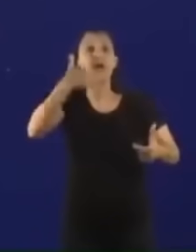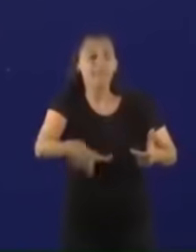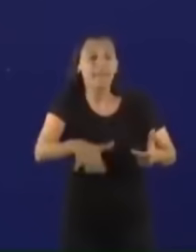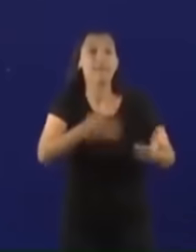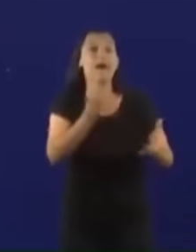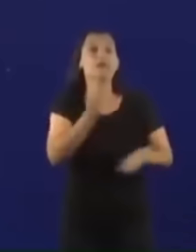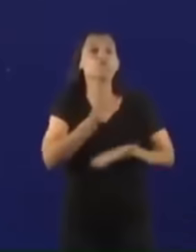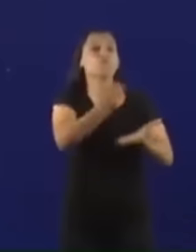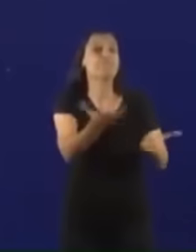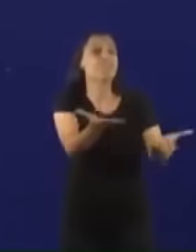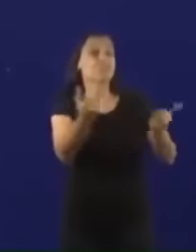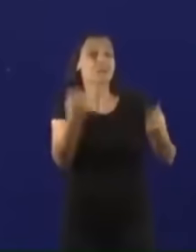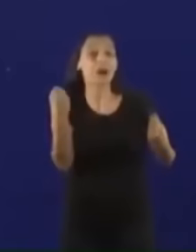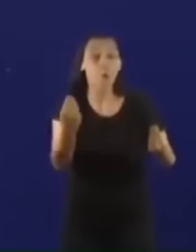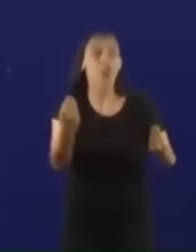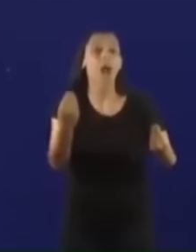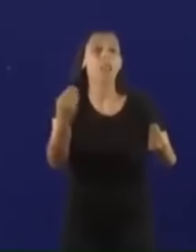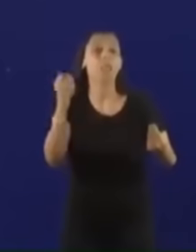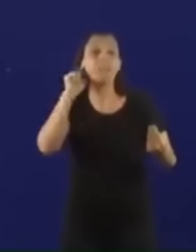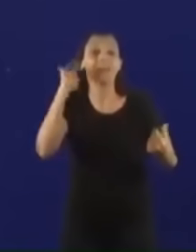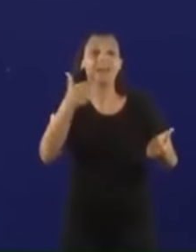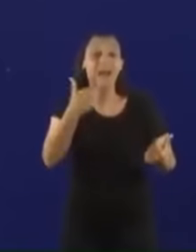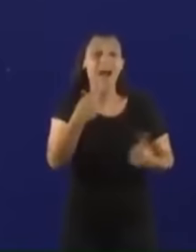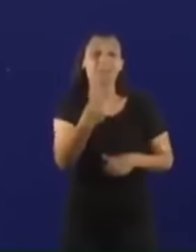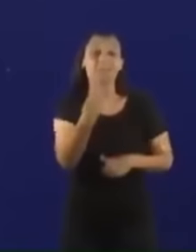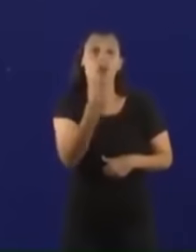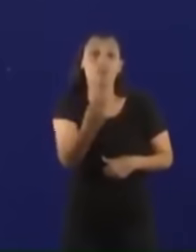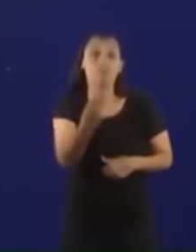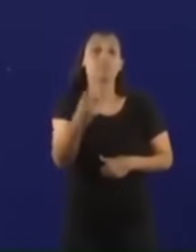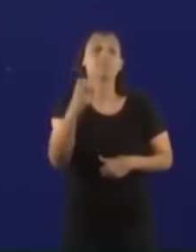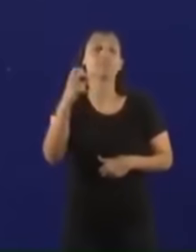el agua y el gas.